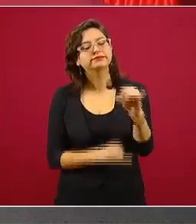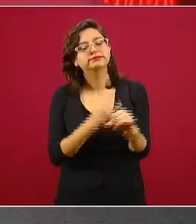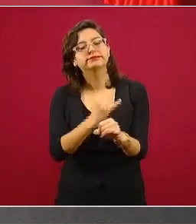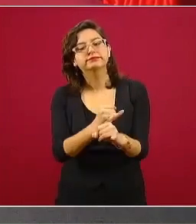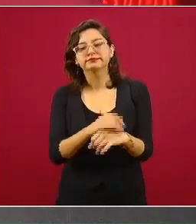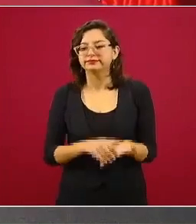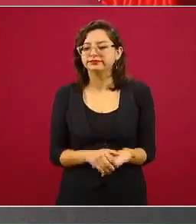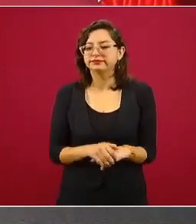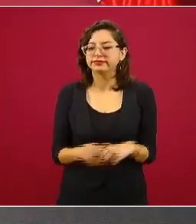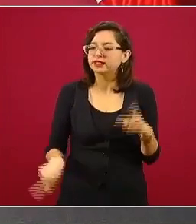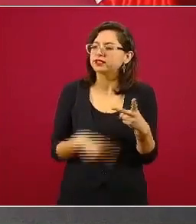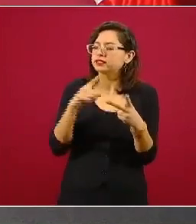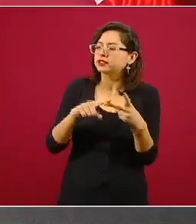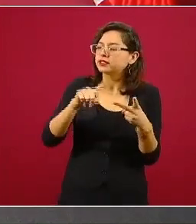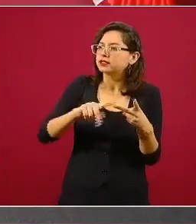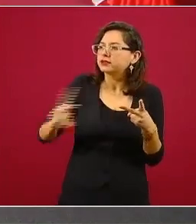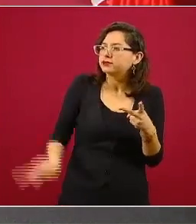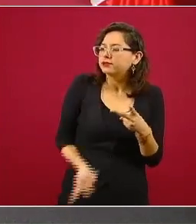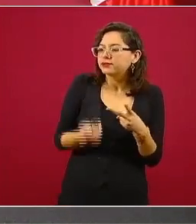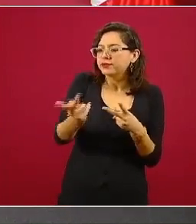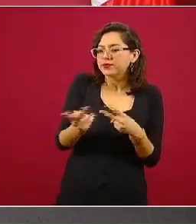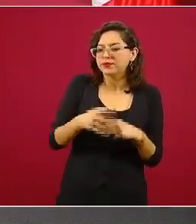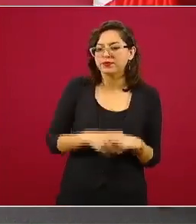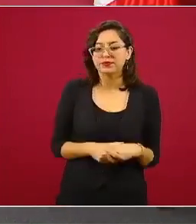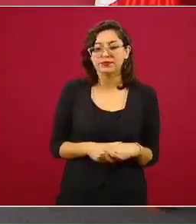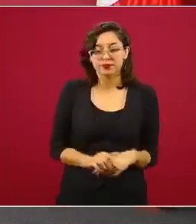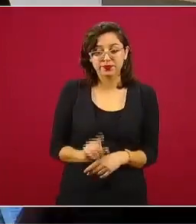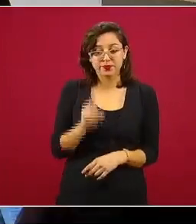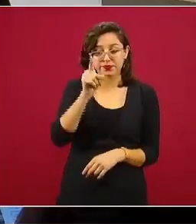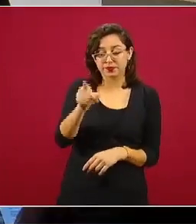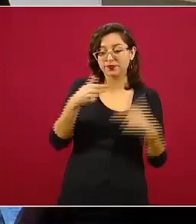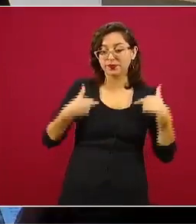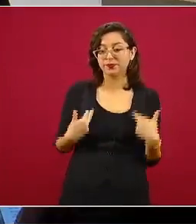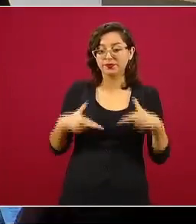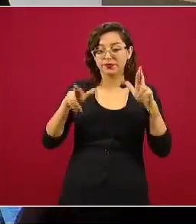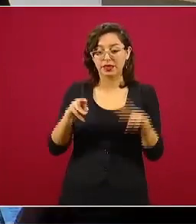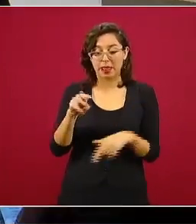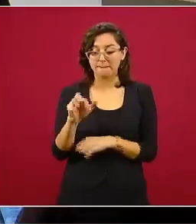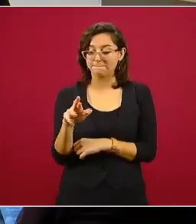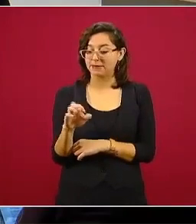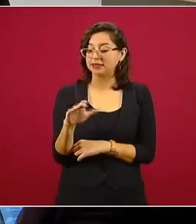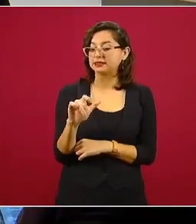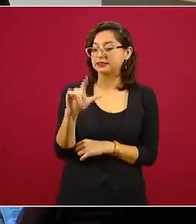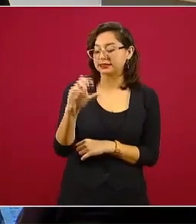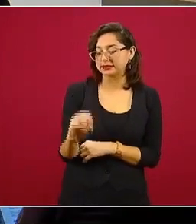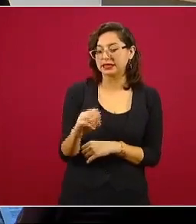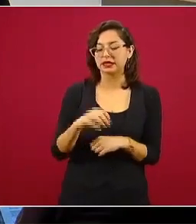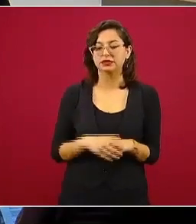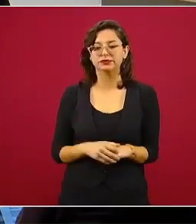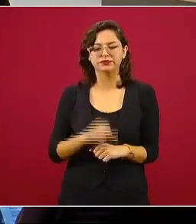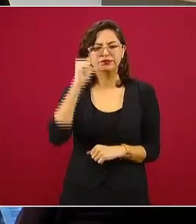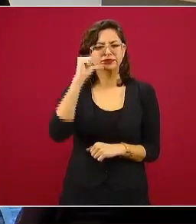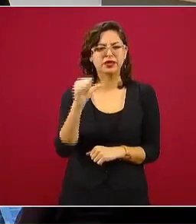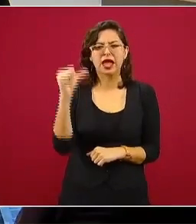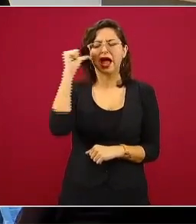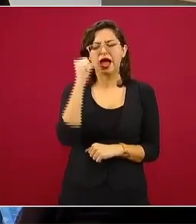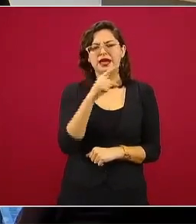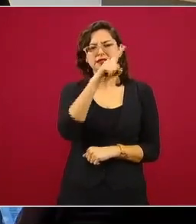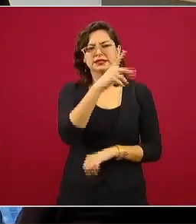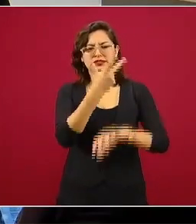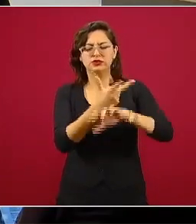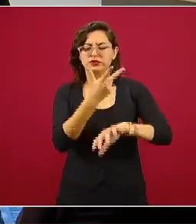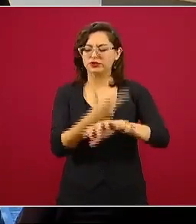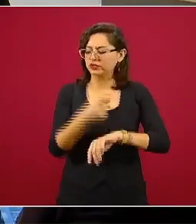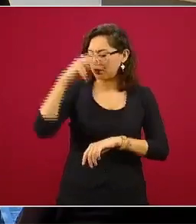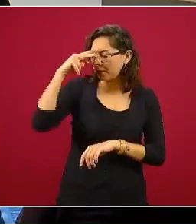Presidente, mi segunda pregunta, me gustaría preguntarle al canciller. Ayer autoridades mexicanas y estadounidenses